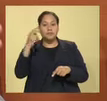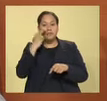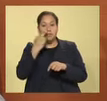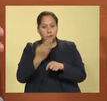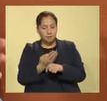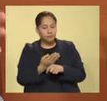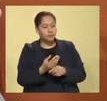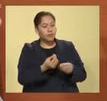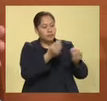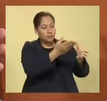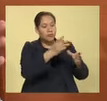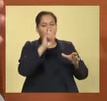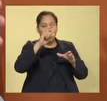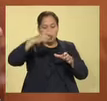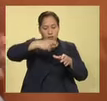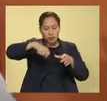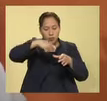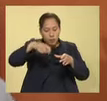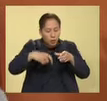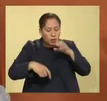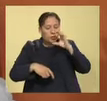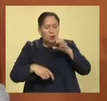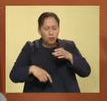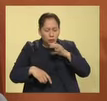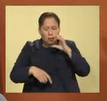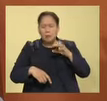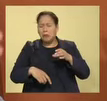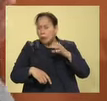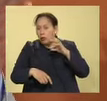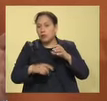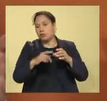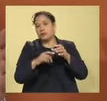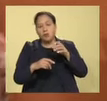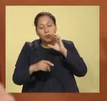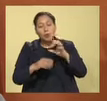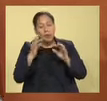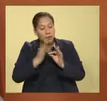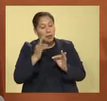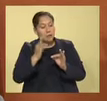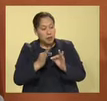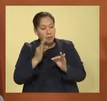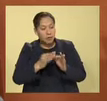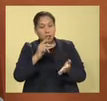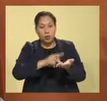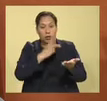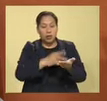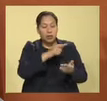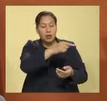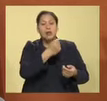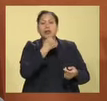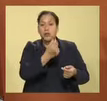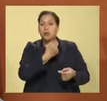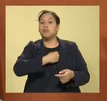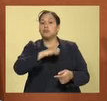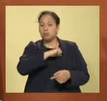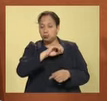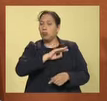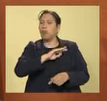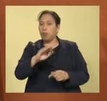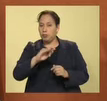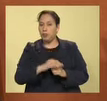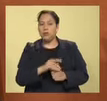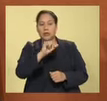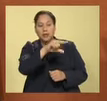de darle las soluciones de citrato de forma rutinaria y constante. El niño tiene una evolución maravillosa